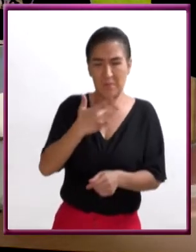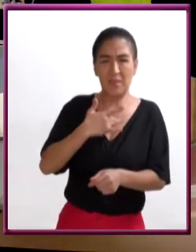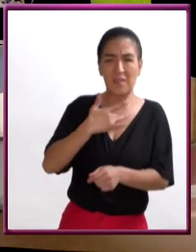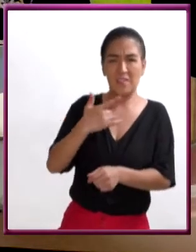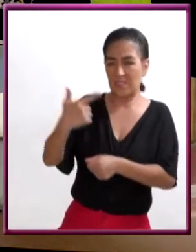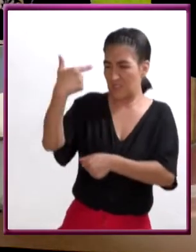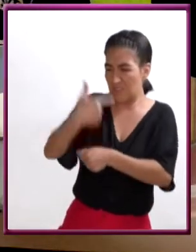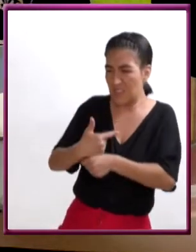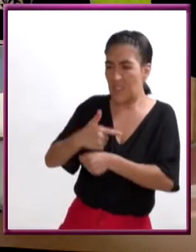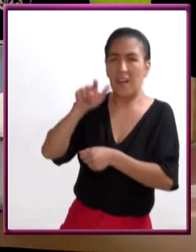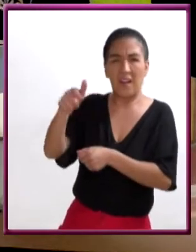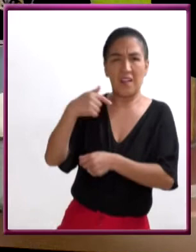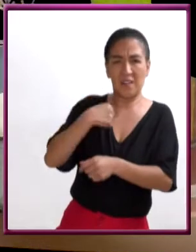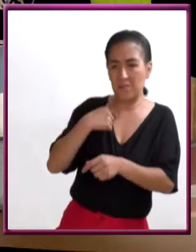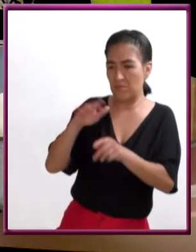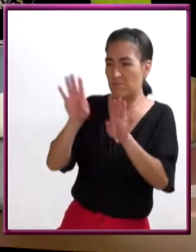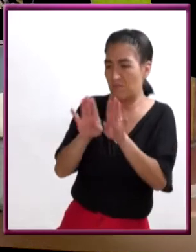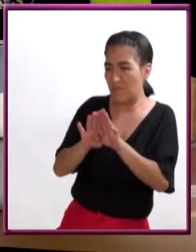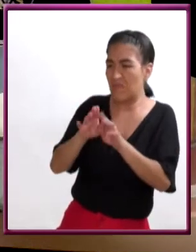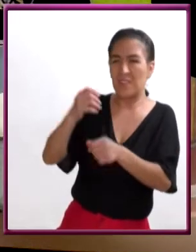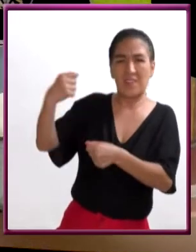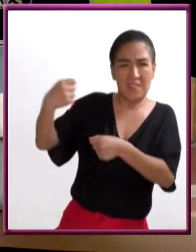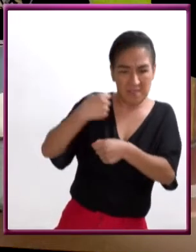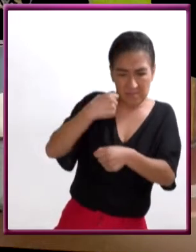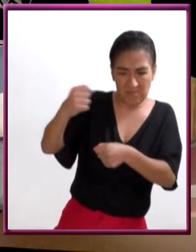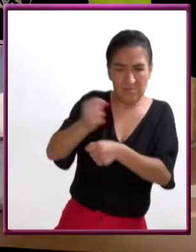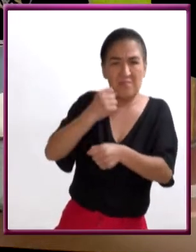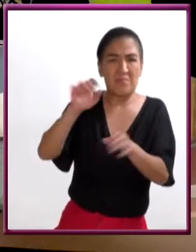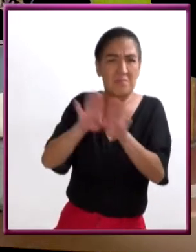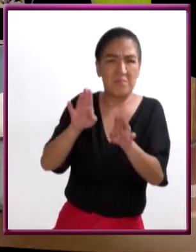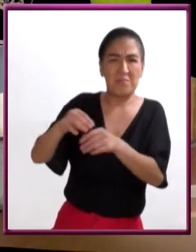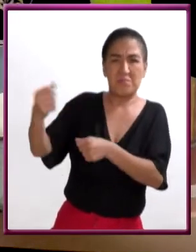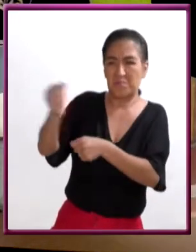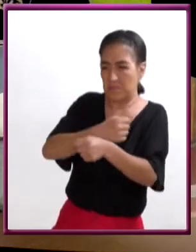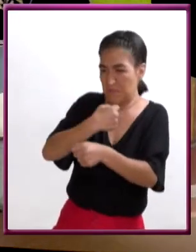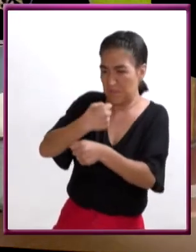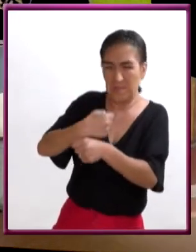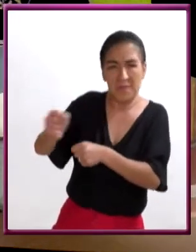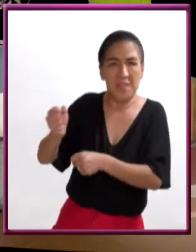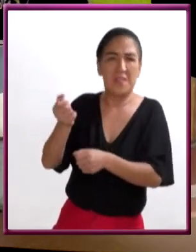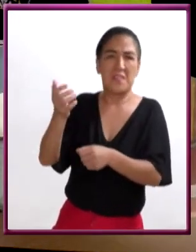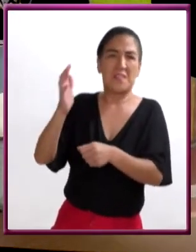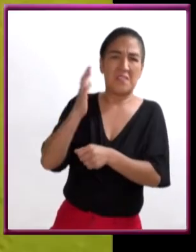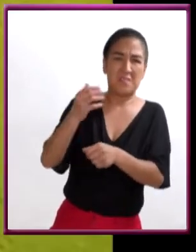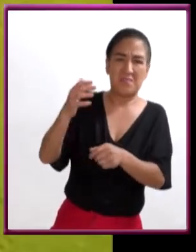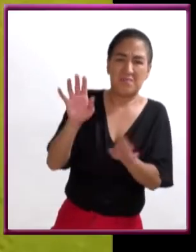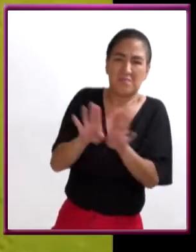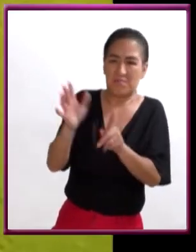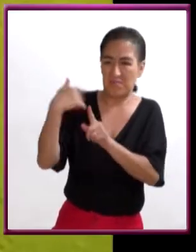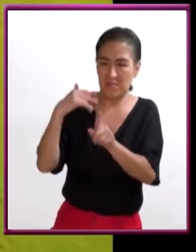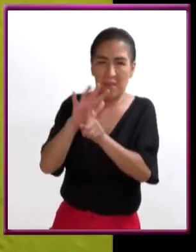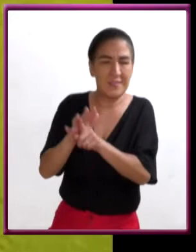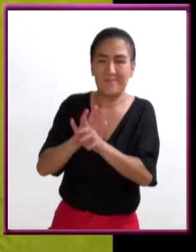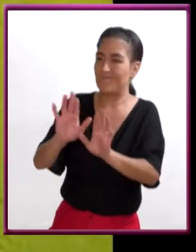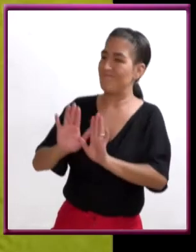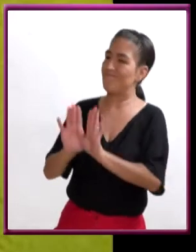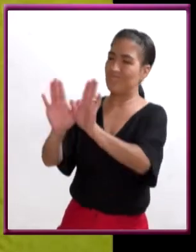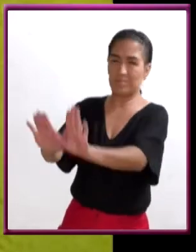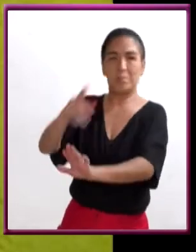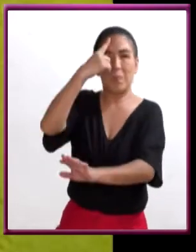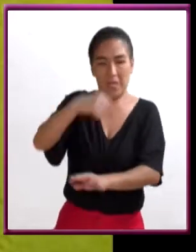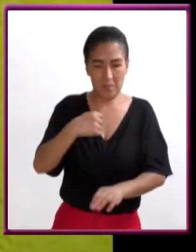así, tenemos que tomar distancia, eso es lo más importante. Esto lo tenemos que hacer por nuestra salud y bienestar